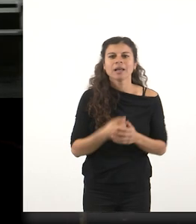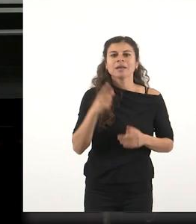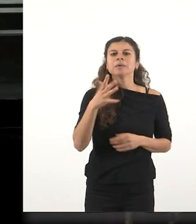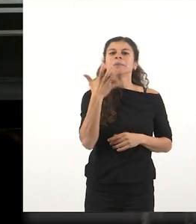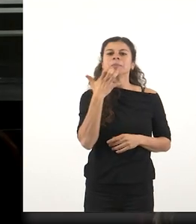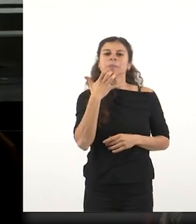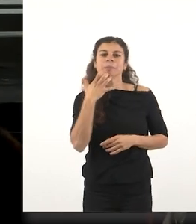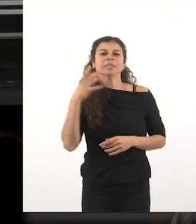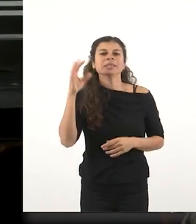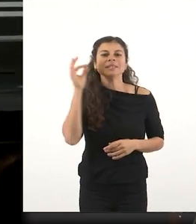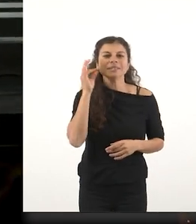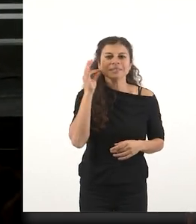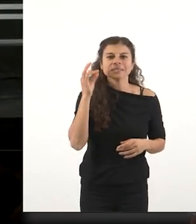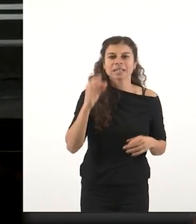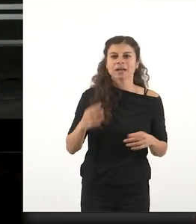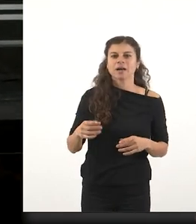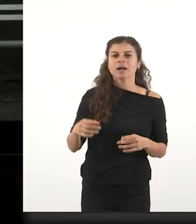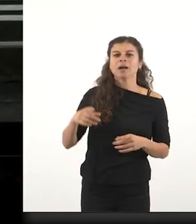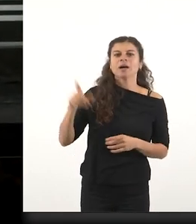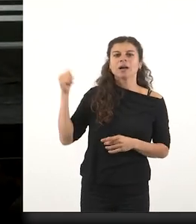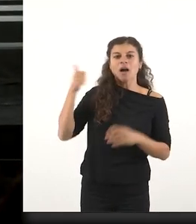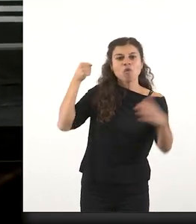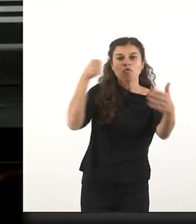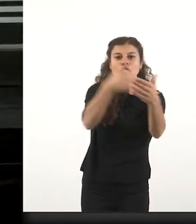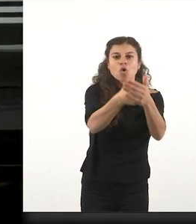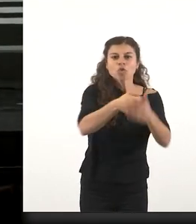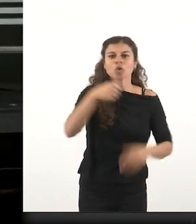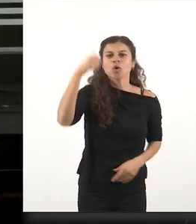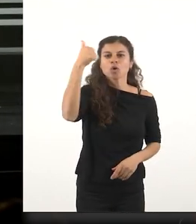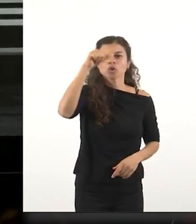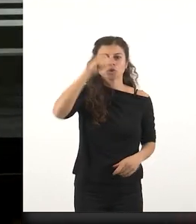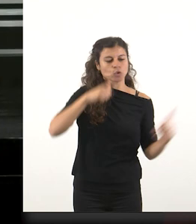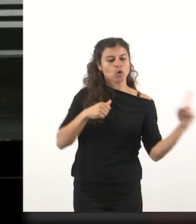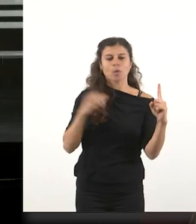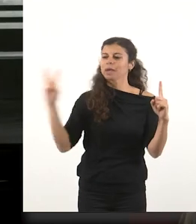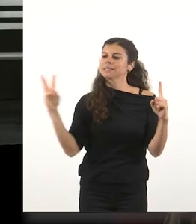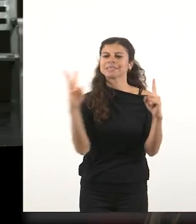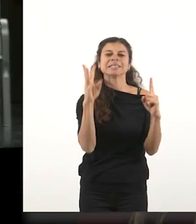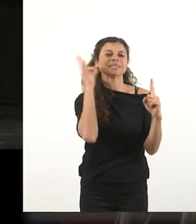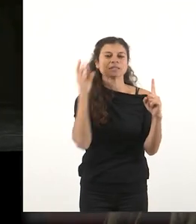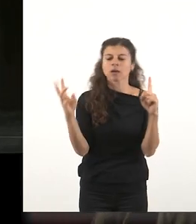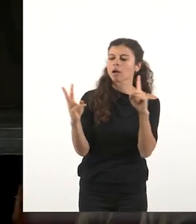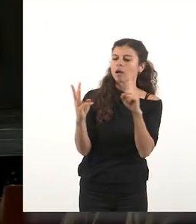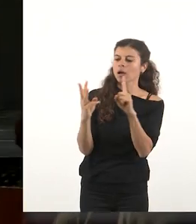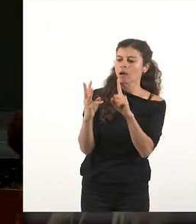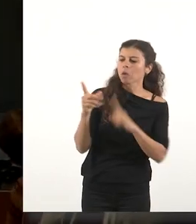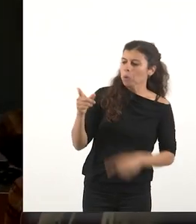la tarde, y va el ingenioso comentario de la última esquina. Oye, chicas, ¿qué pasa? ¿Dónde vais tan solas? ¿Queréis que os acompañe?